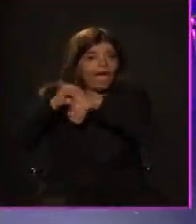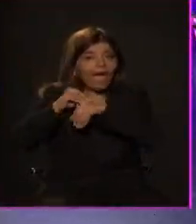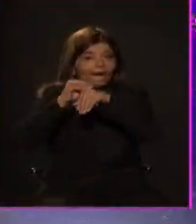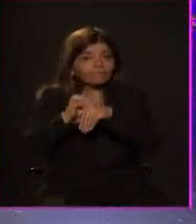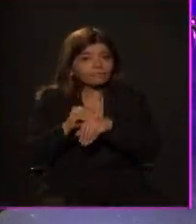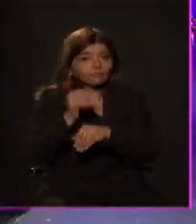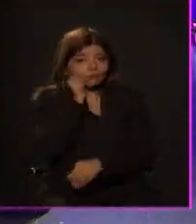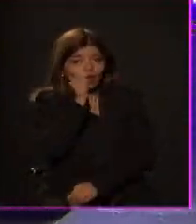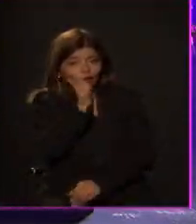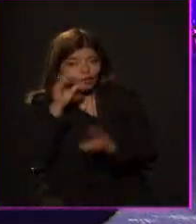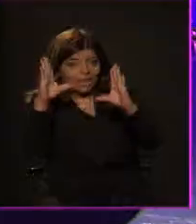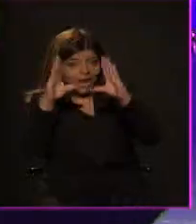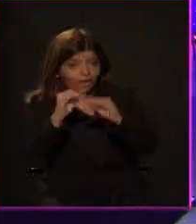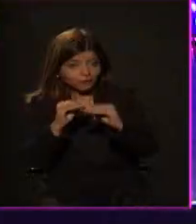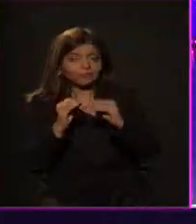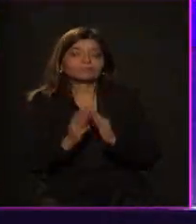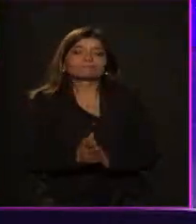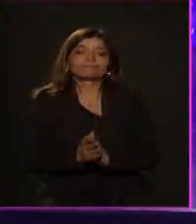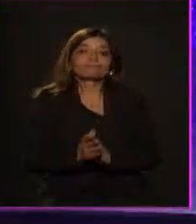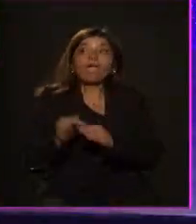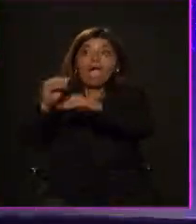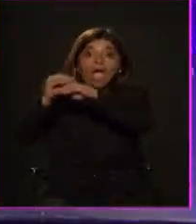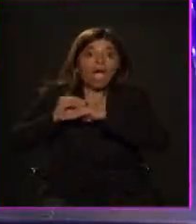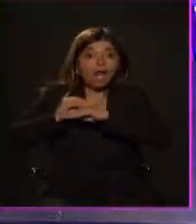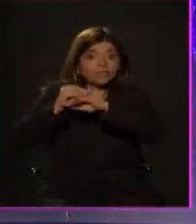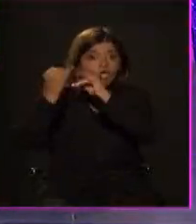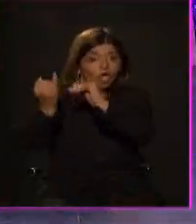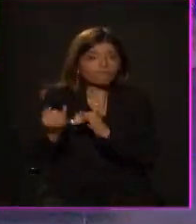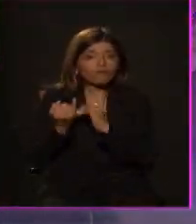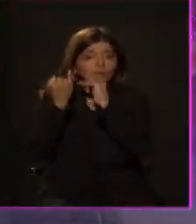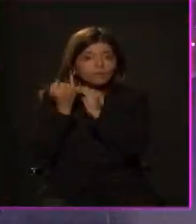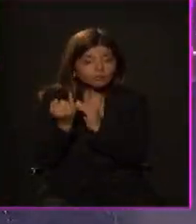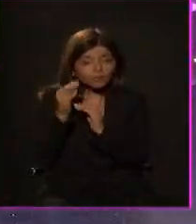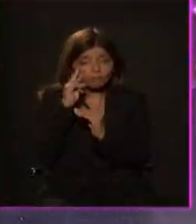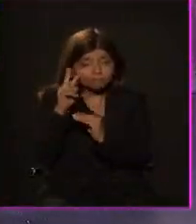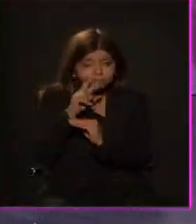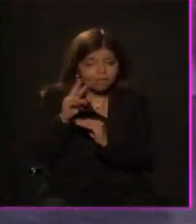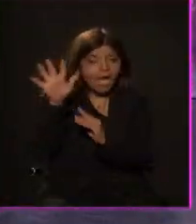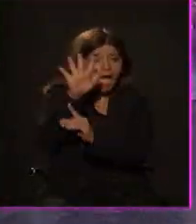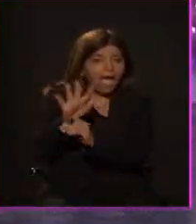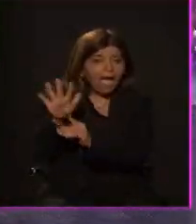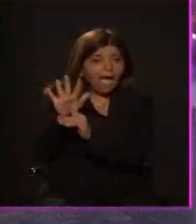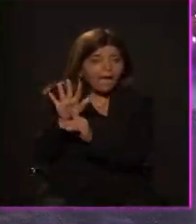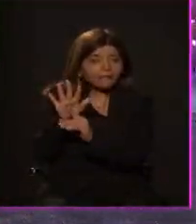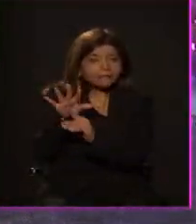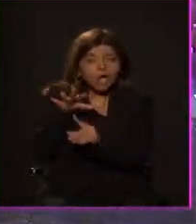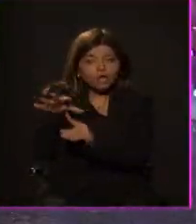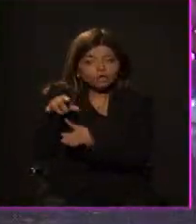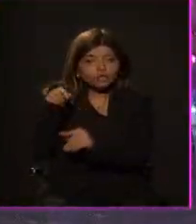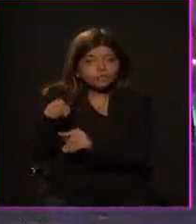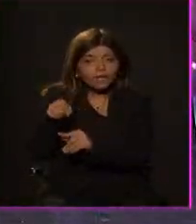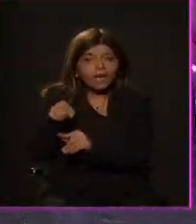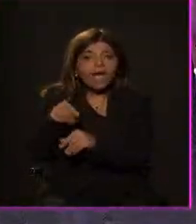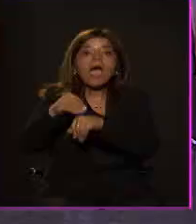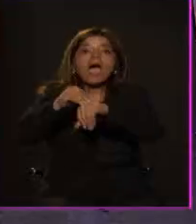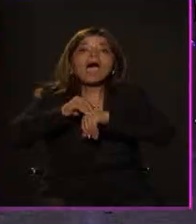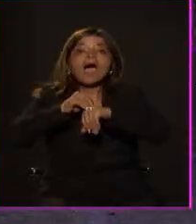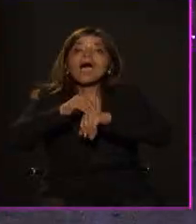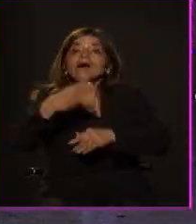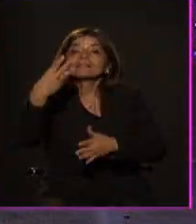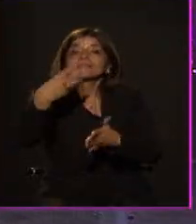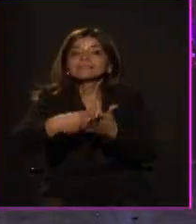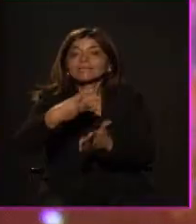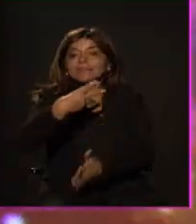alertas se usa para construir, básicamente, caracterizar objetos. Y gracias a estas 300.000 alertas hemos descubierto